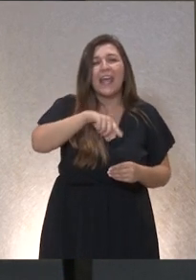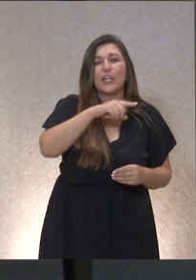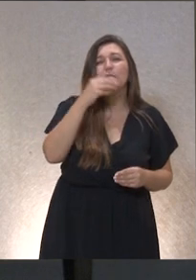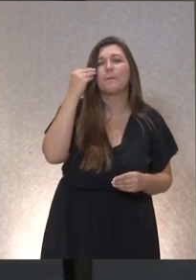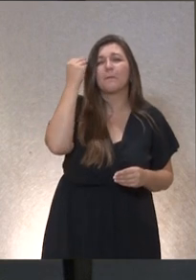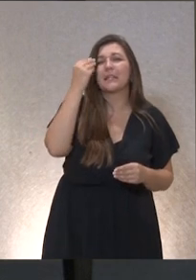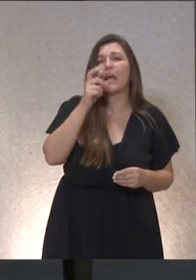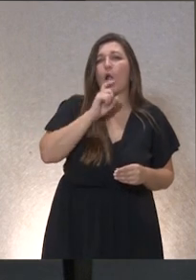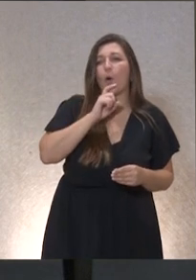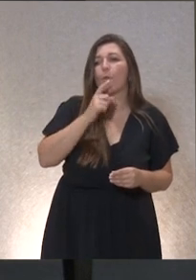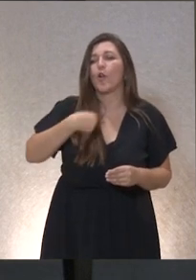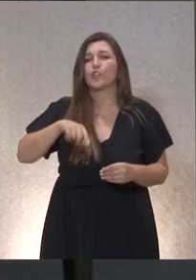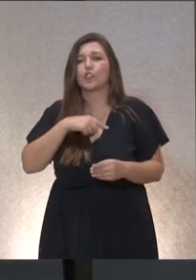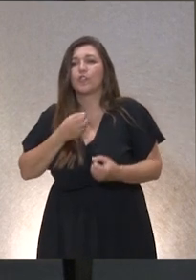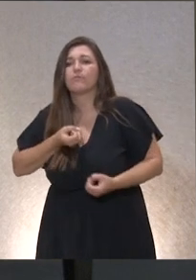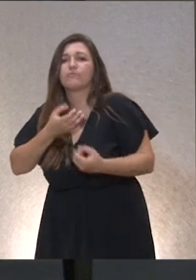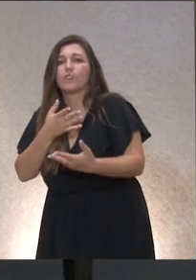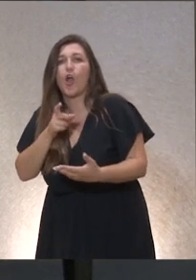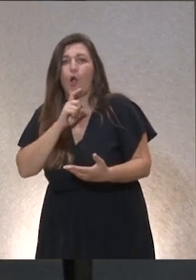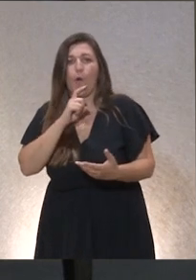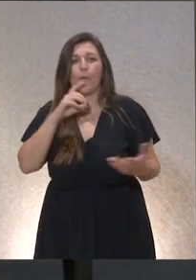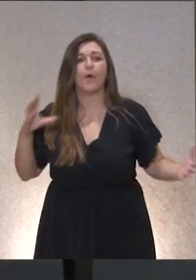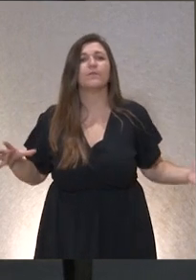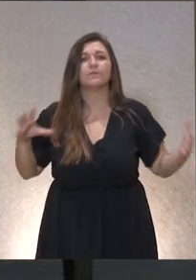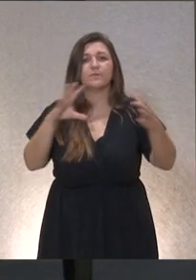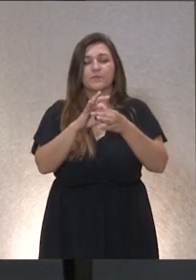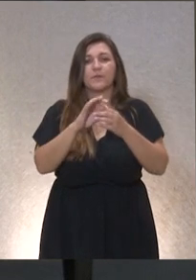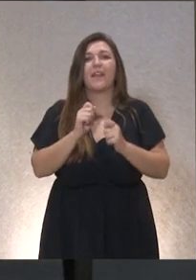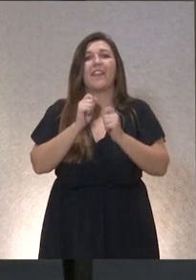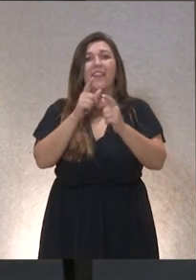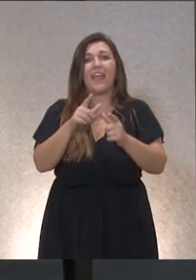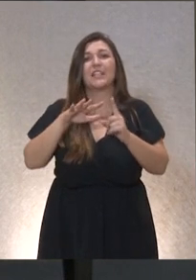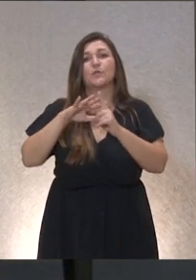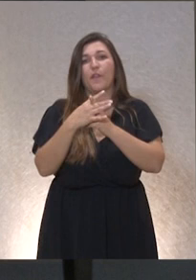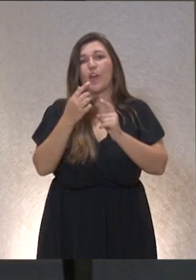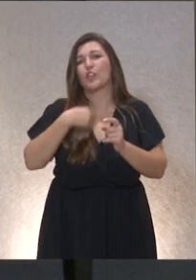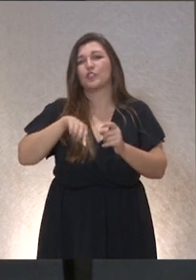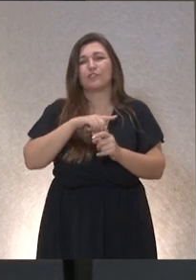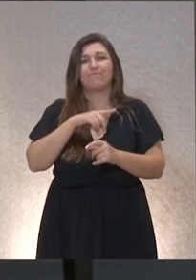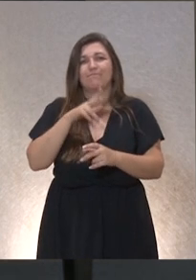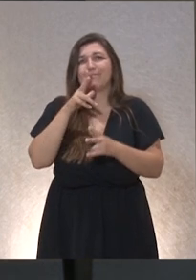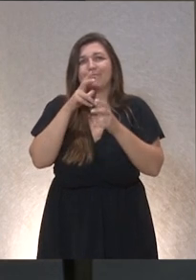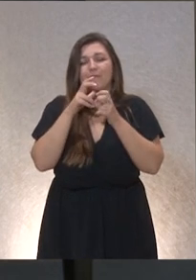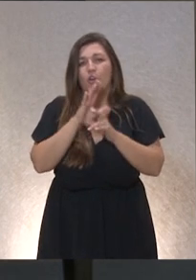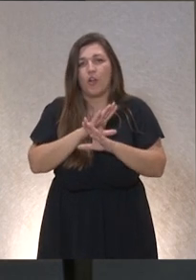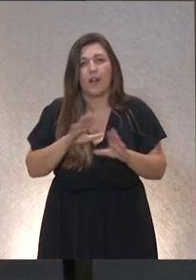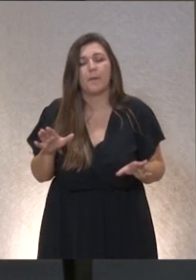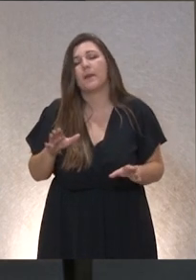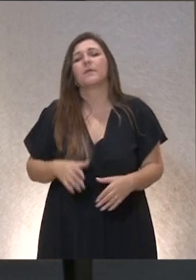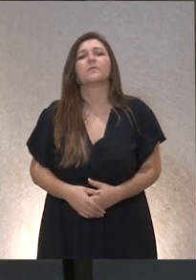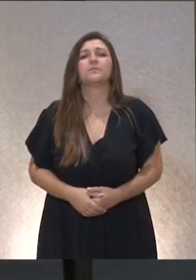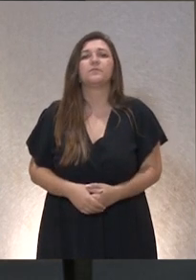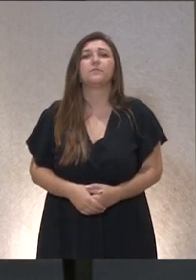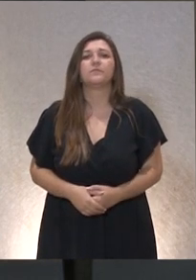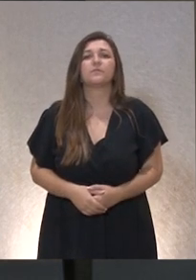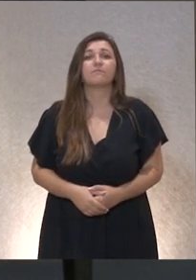y lo que nosotros quisiéramos decir para tranquilizar un poco toda esta situación tan terrible que estábamos pasando eh éramos o